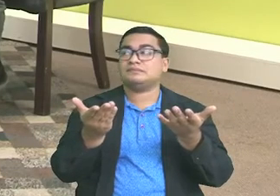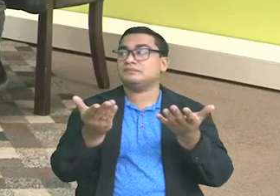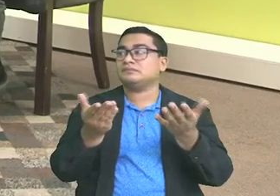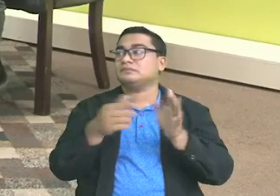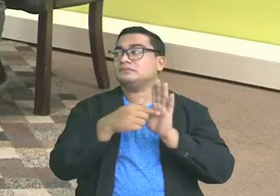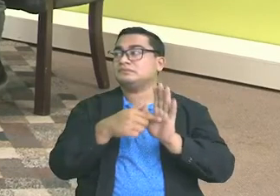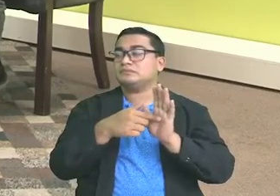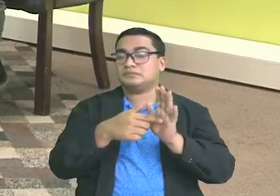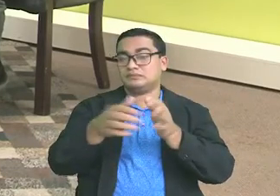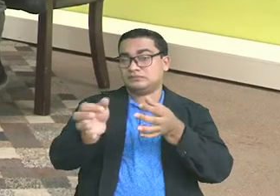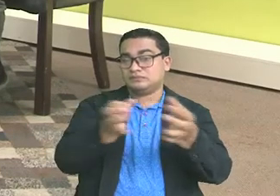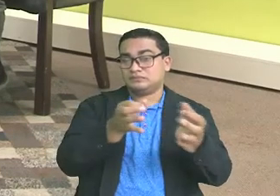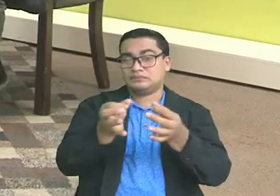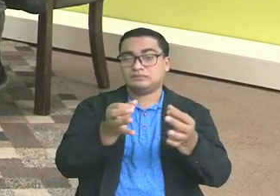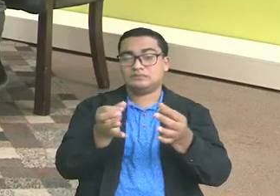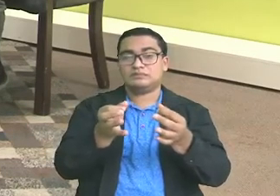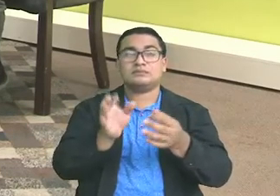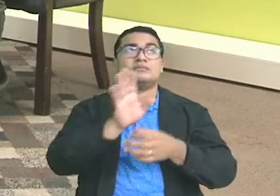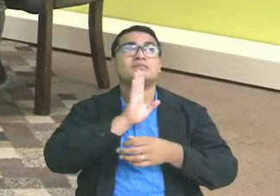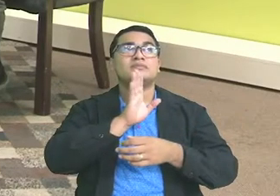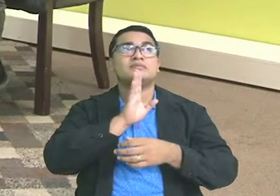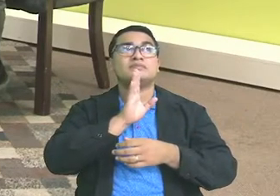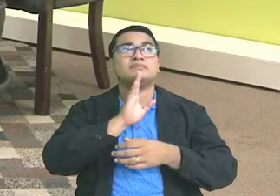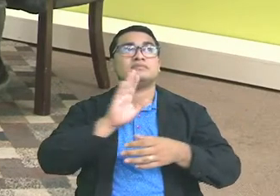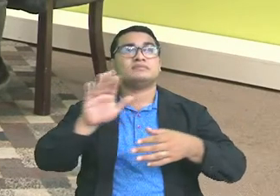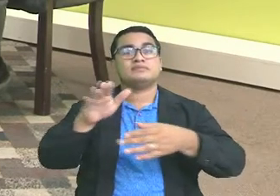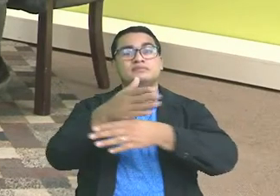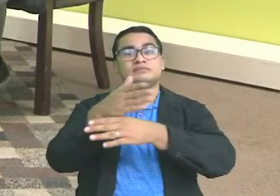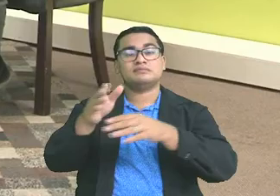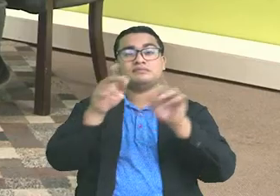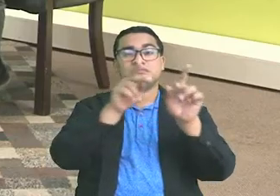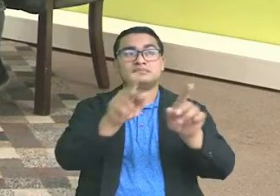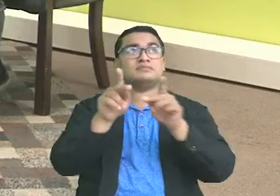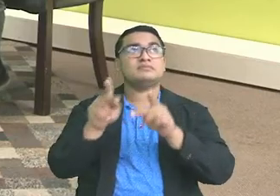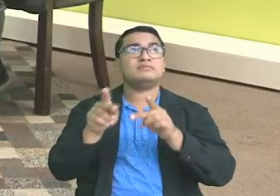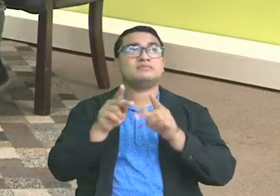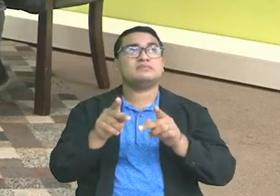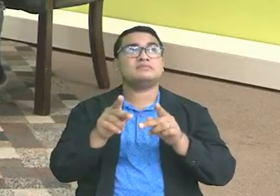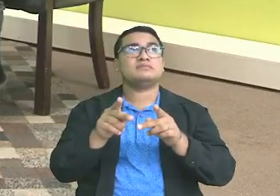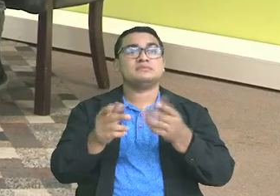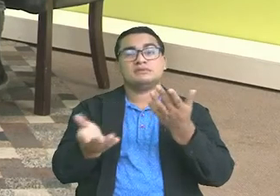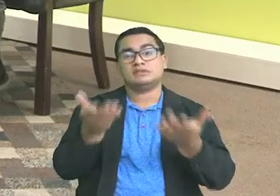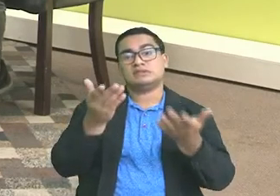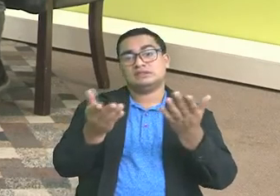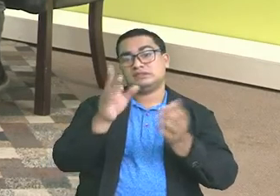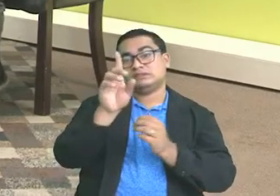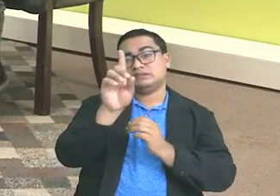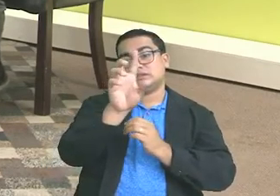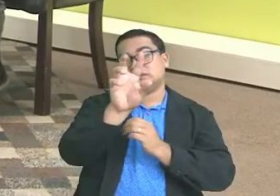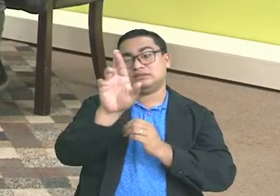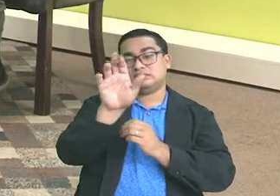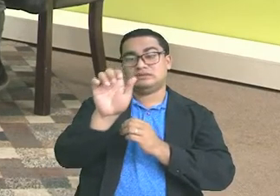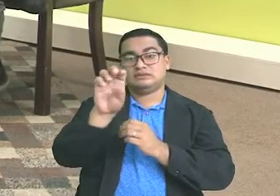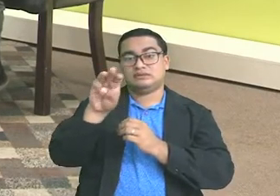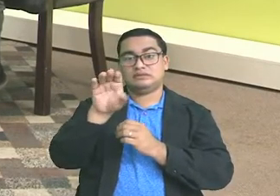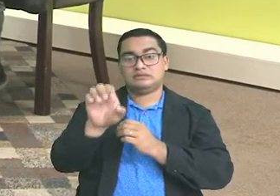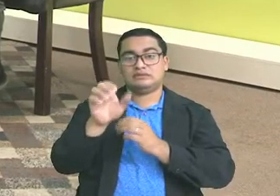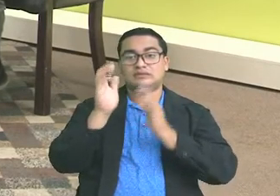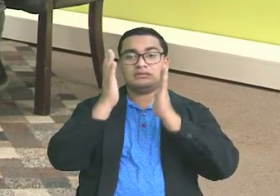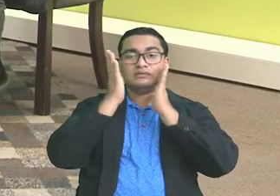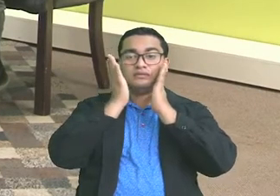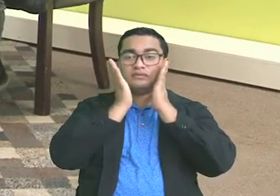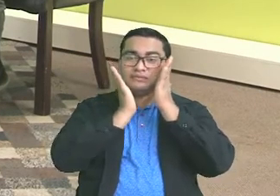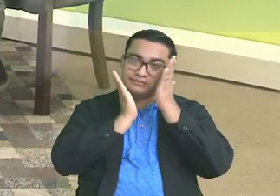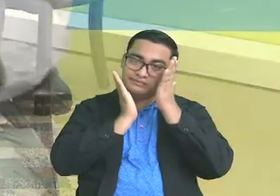Cuando lo explicamos o hablamos de esto, las personas normalmente dicen tuvo o tiene un derrame cerebral. Uh-huh. Y estamos dando la idea